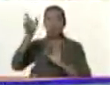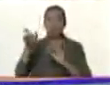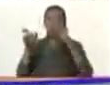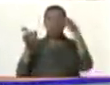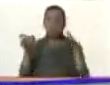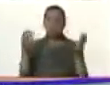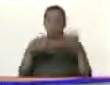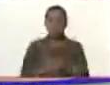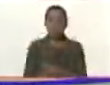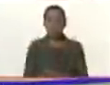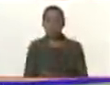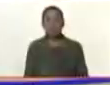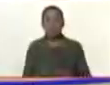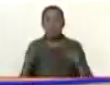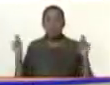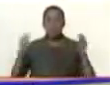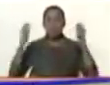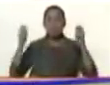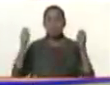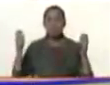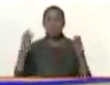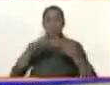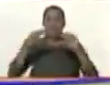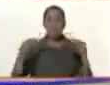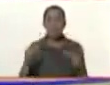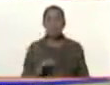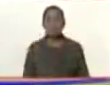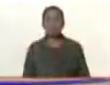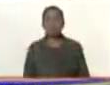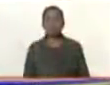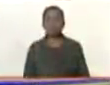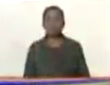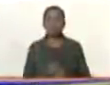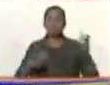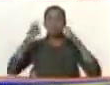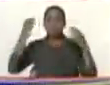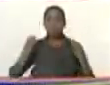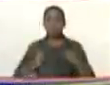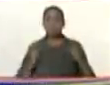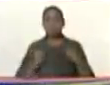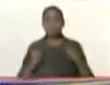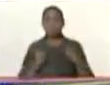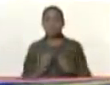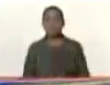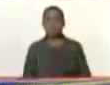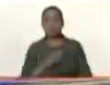cívico-militar! ¡Que viva la victoria de la paz! ¡Chávez vive!